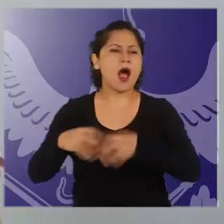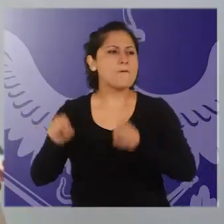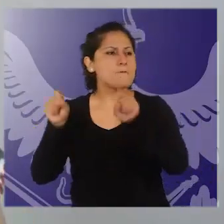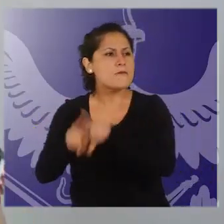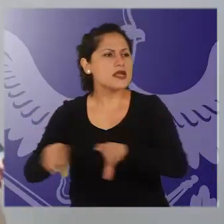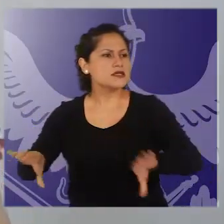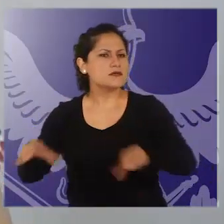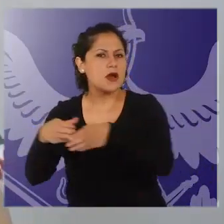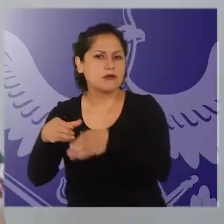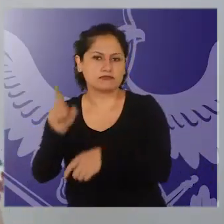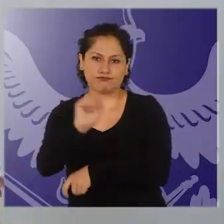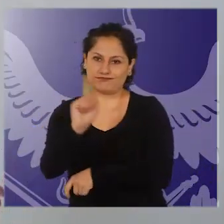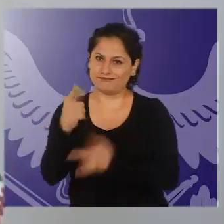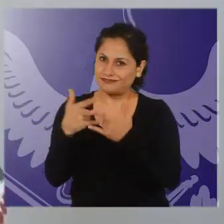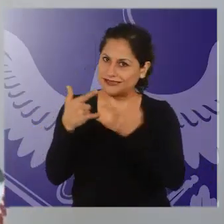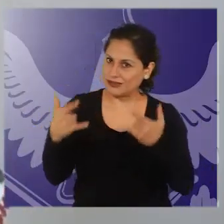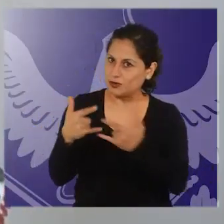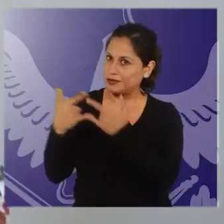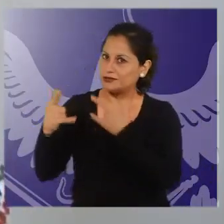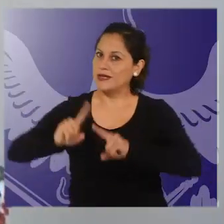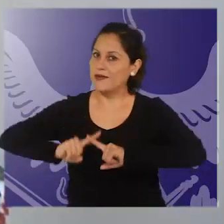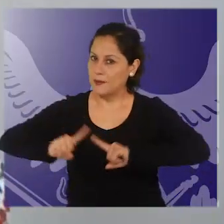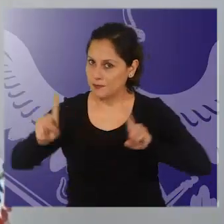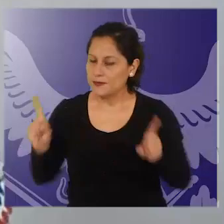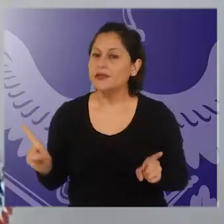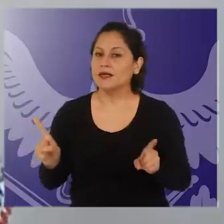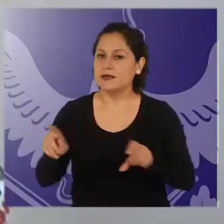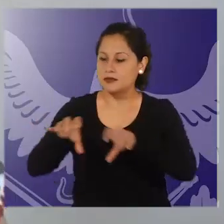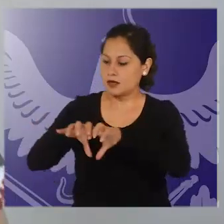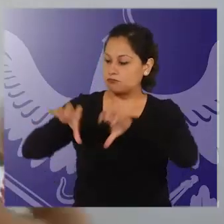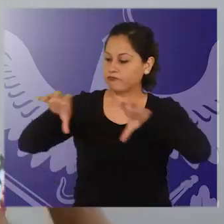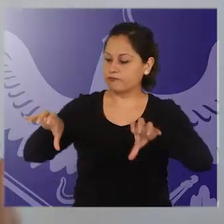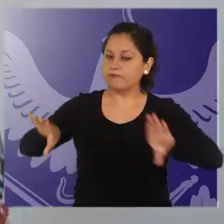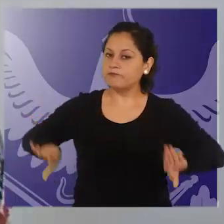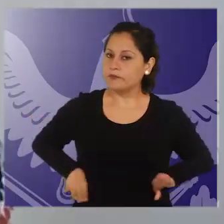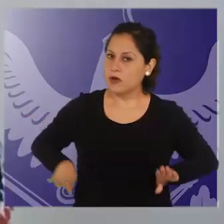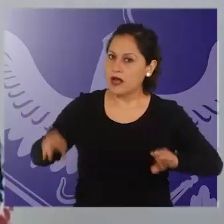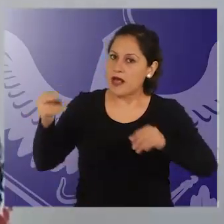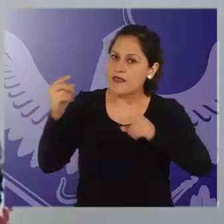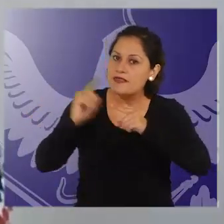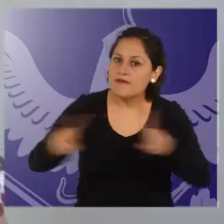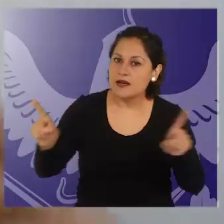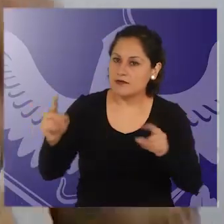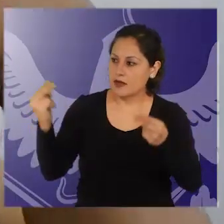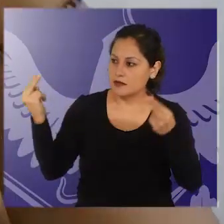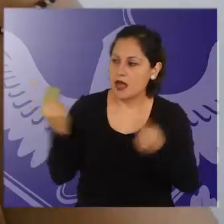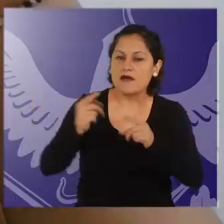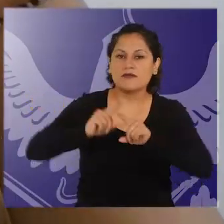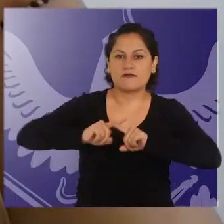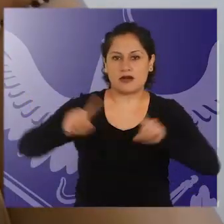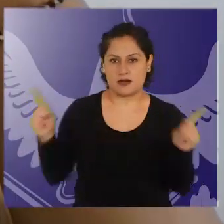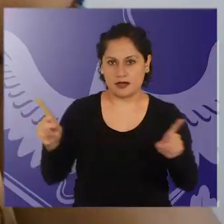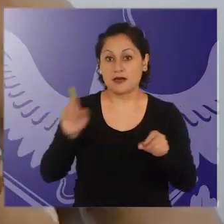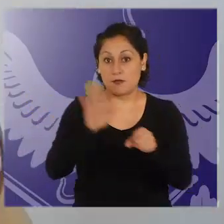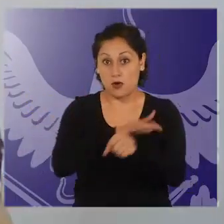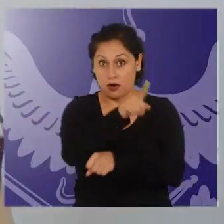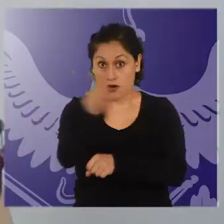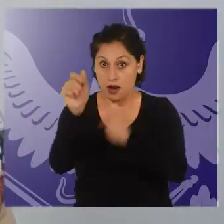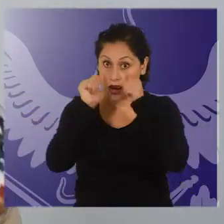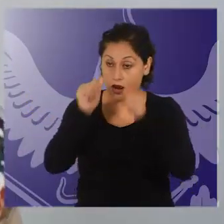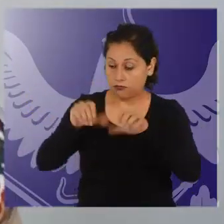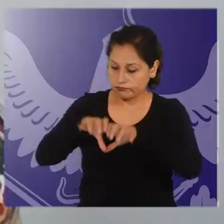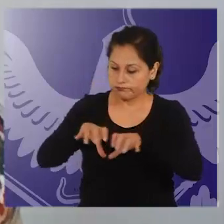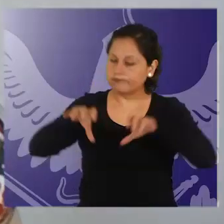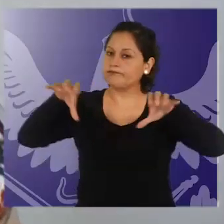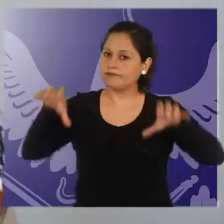racismo y discriminación, partimos desde realidades diversas y por lo tanto requerimos de estrategias de atención diferenciadas.